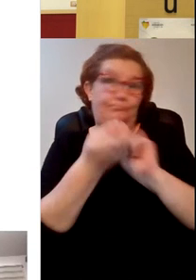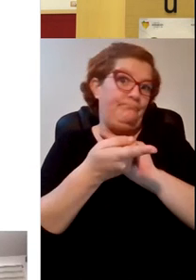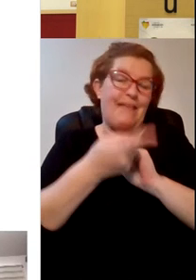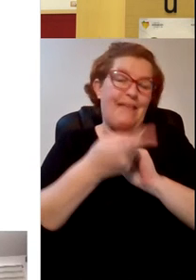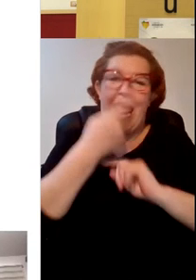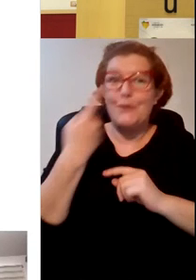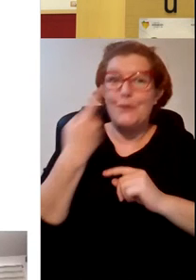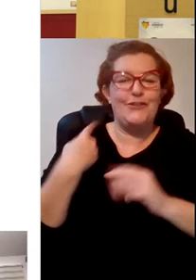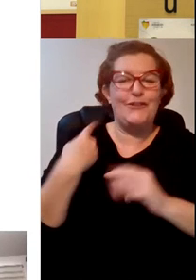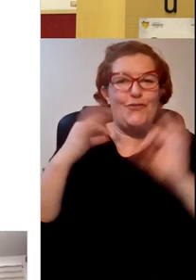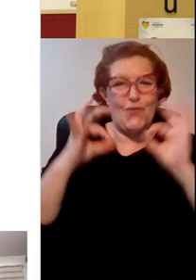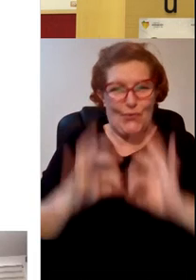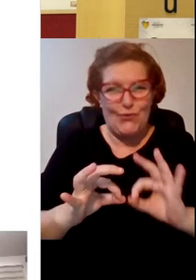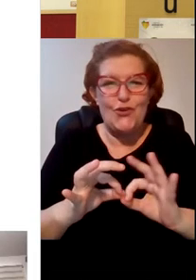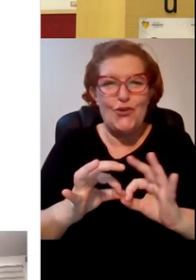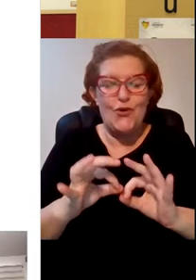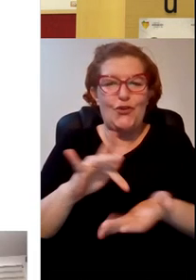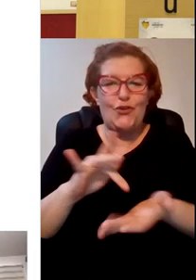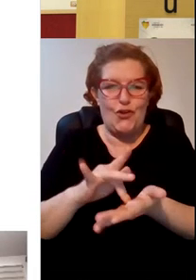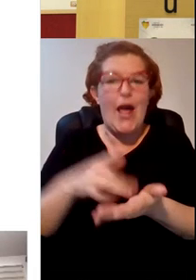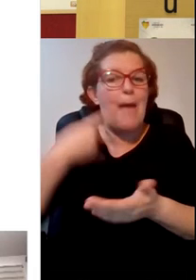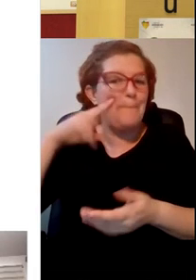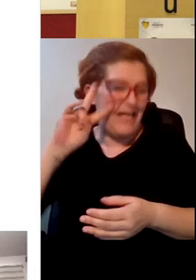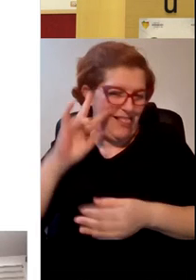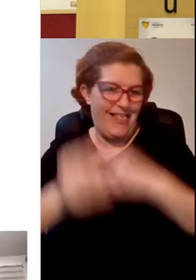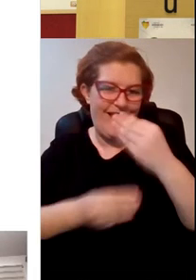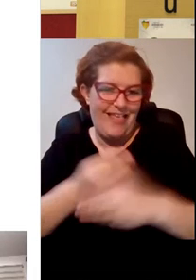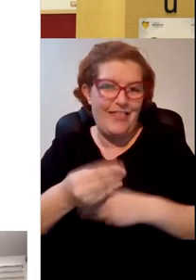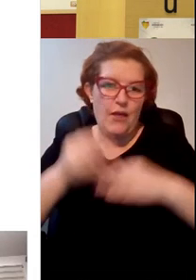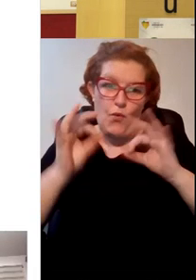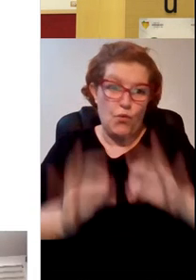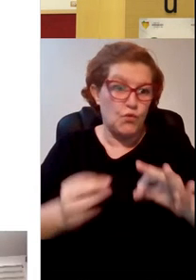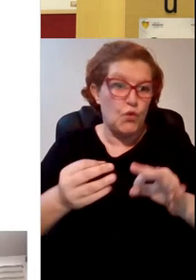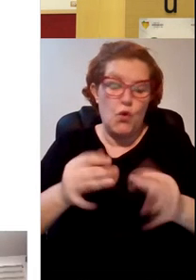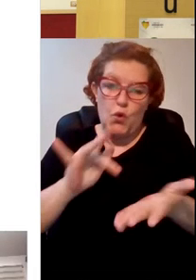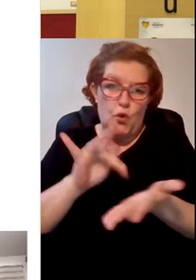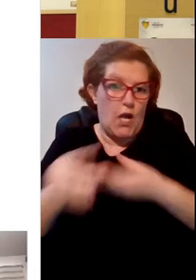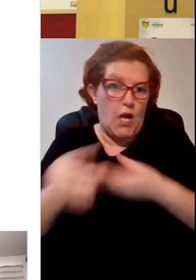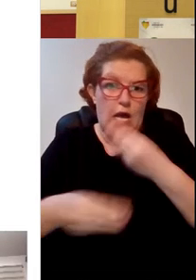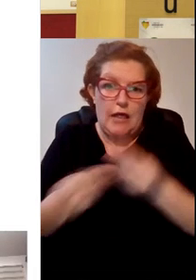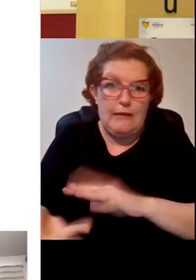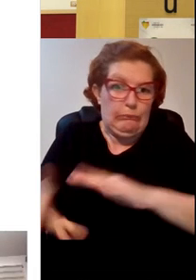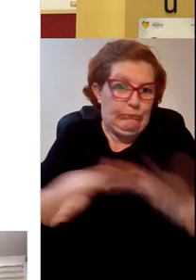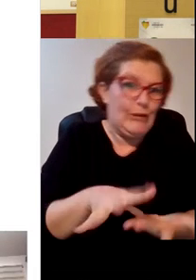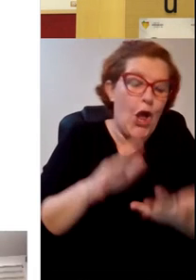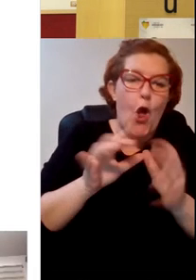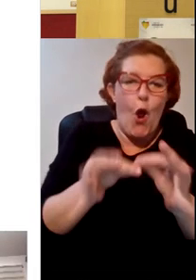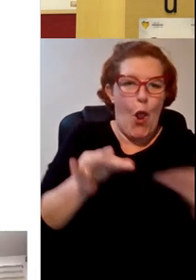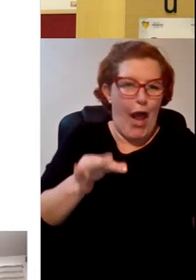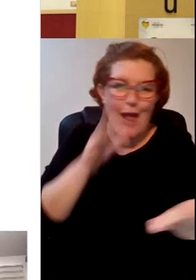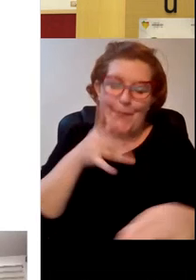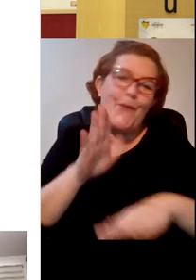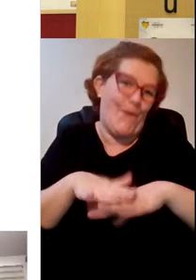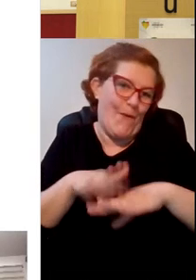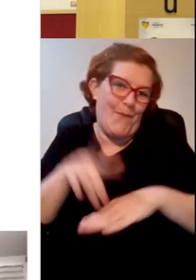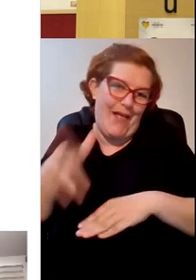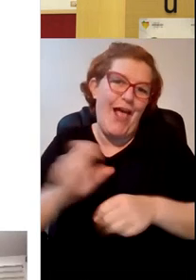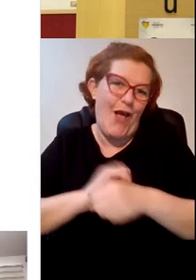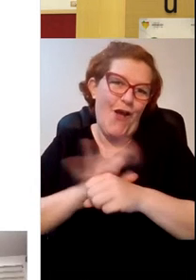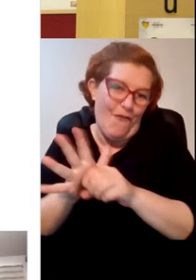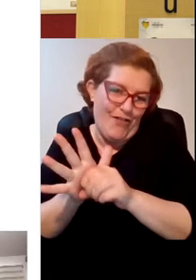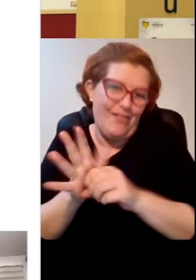fue el curso donde tuvo lugar esta esta experiencia digo que se tuvo que desarrollar online por culpa de la cob y